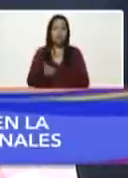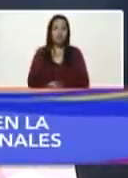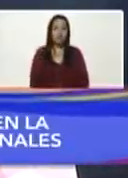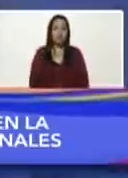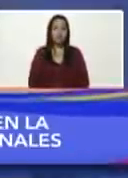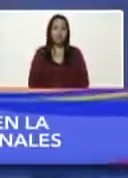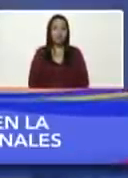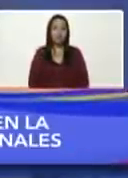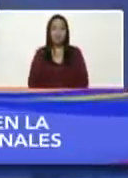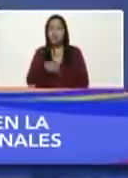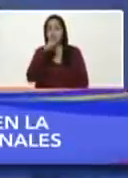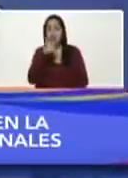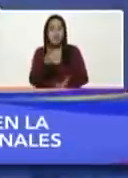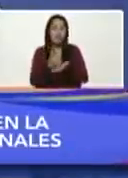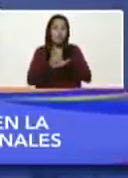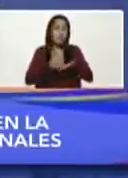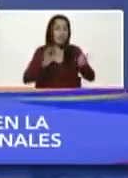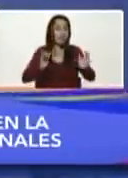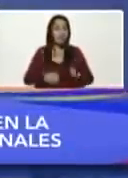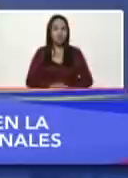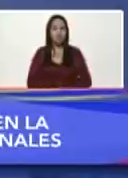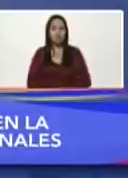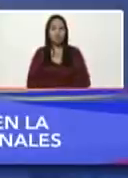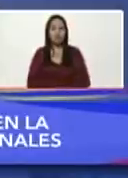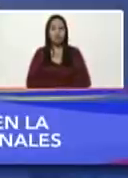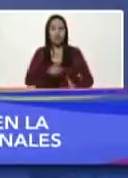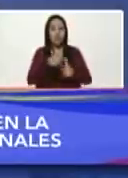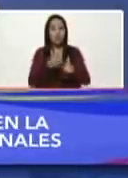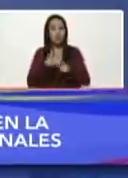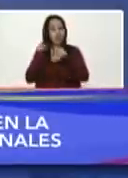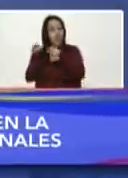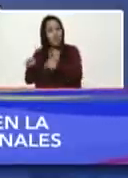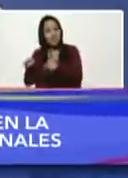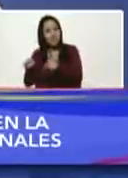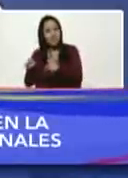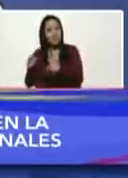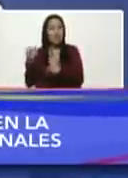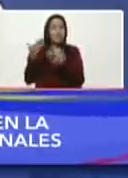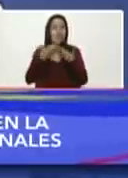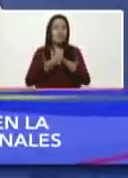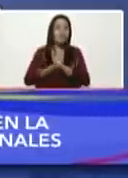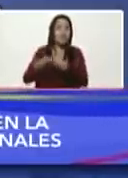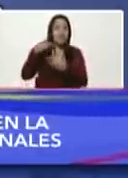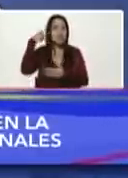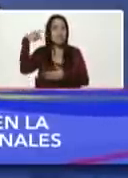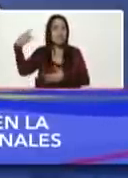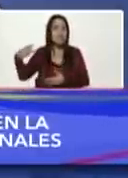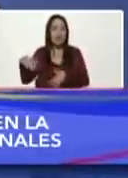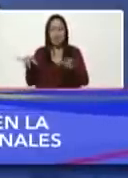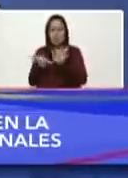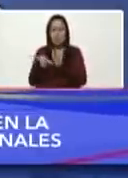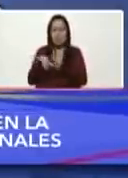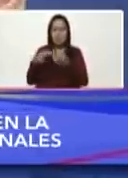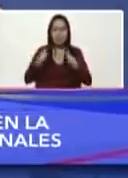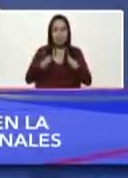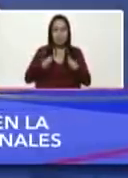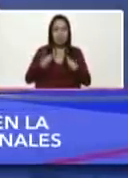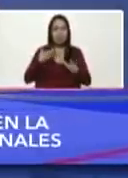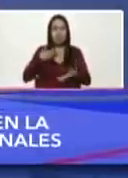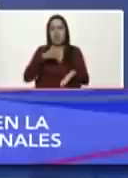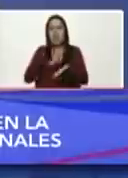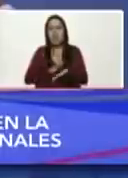No me ayuda. Entonces ahora Keila va a estudiar psiquiatría y viviendo ahí en La Pastora,